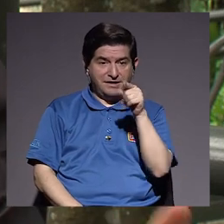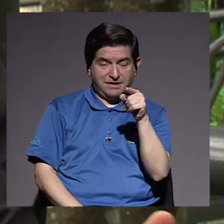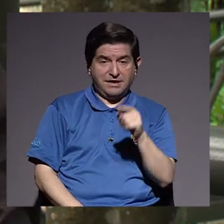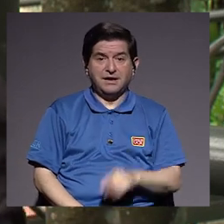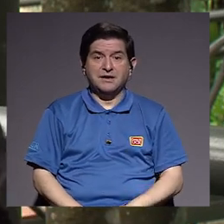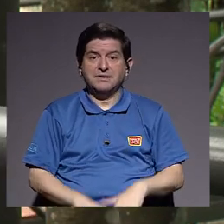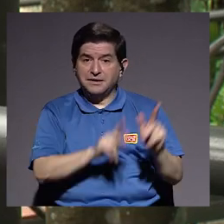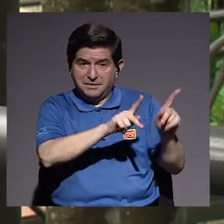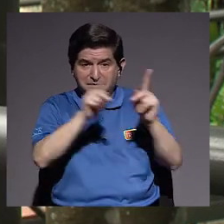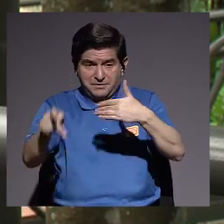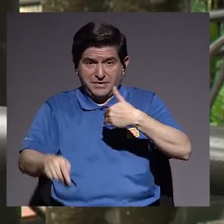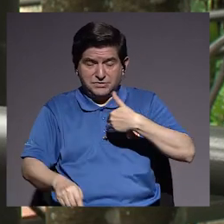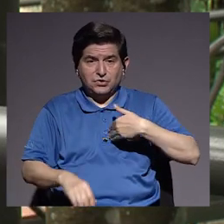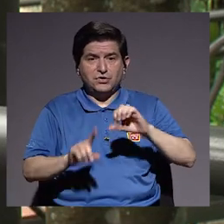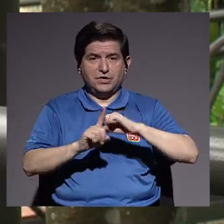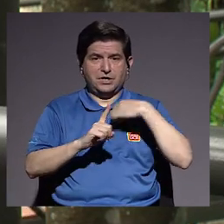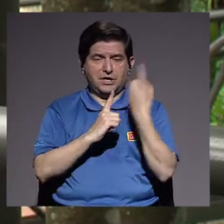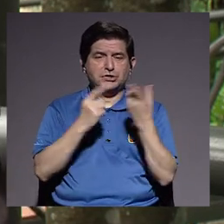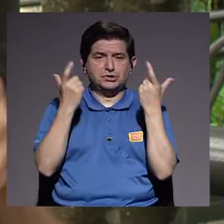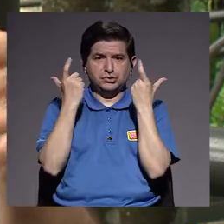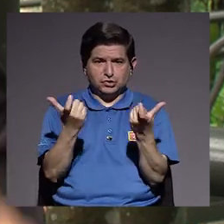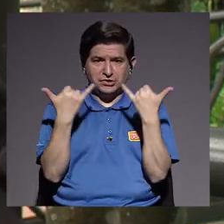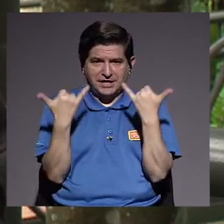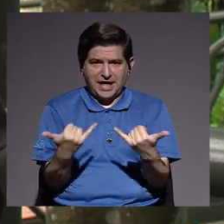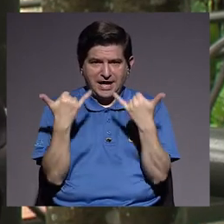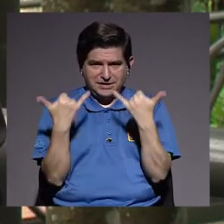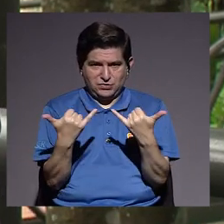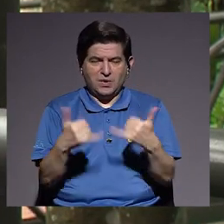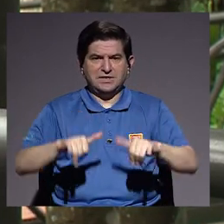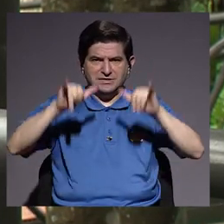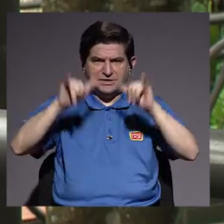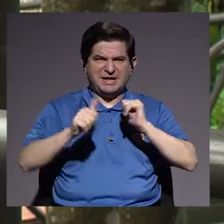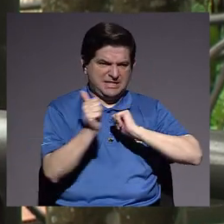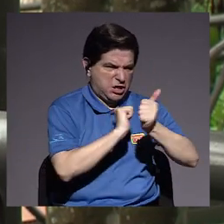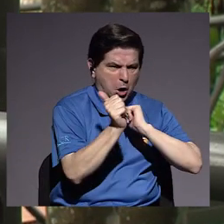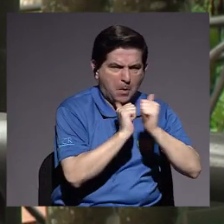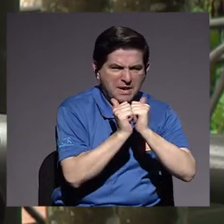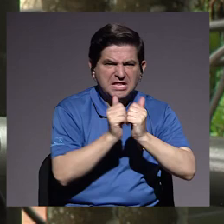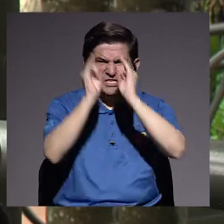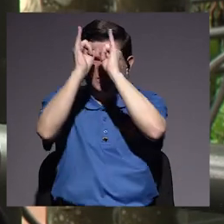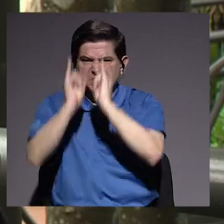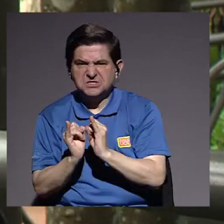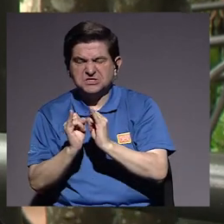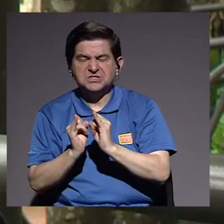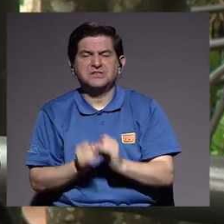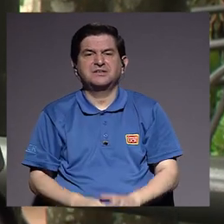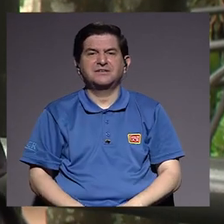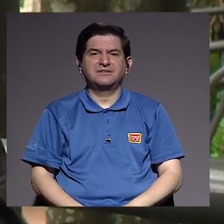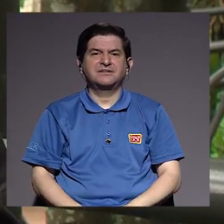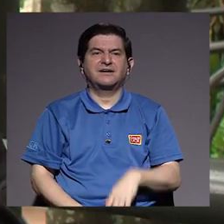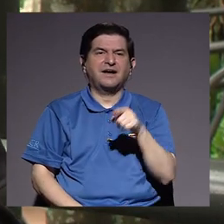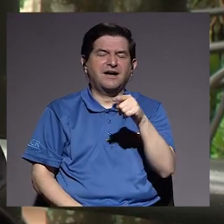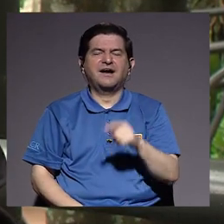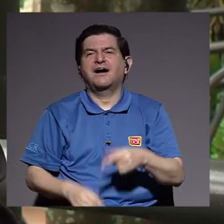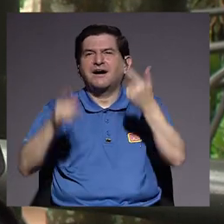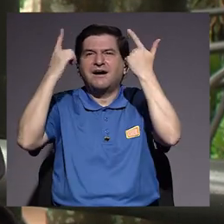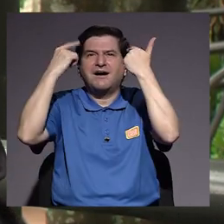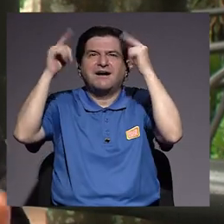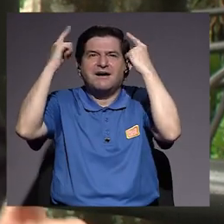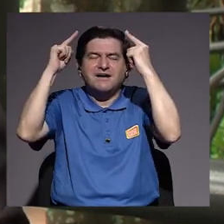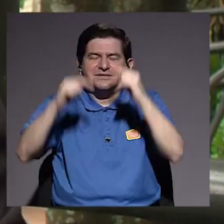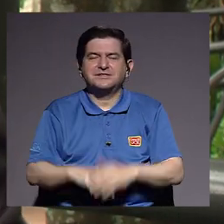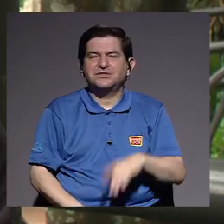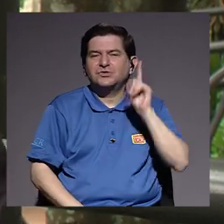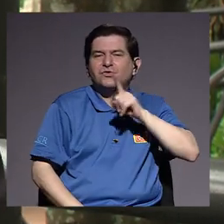guían los comportamientos de las personas. En las sociedades capitalistas actuales, priva la competencia, el individualismo, el éxito, una falsa felicidad y un